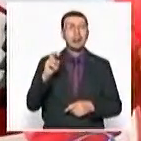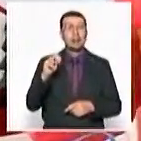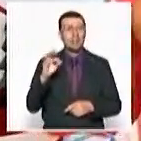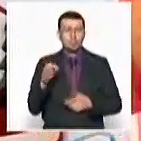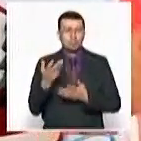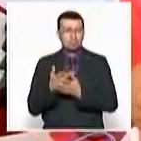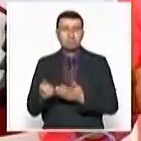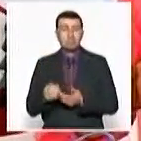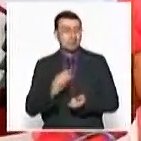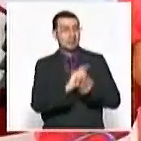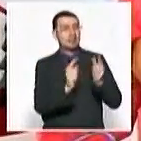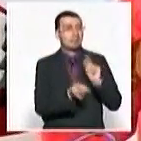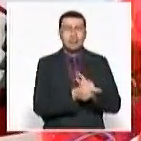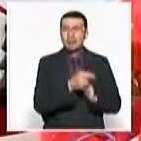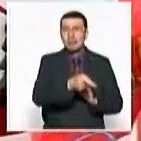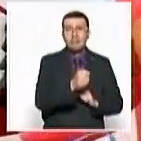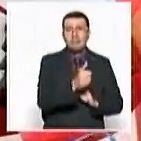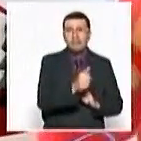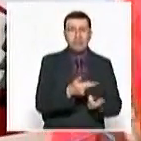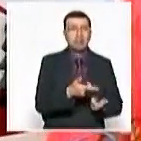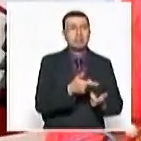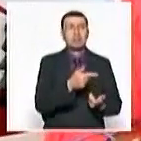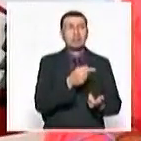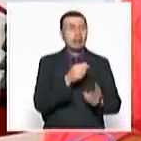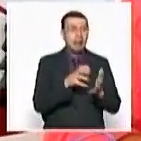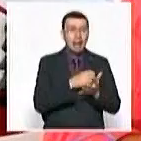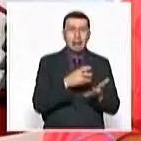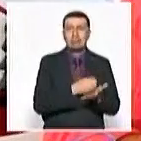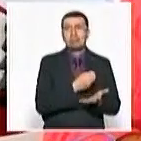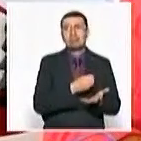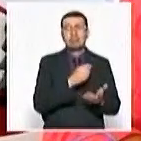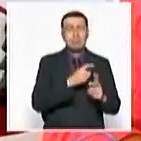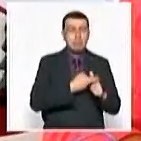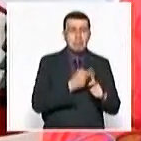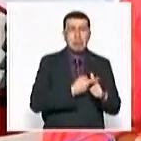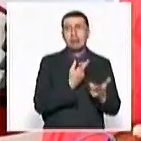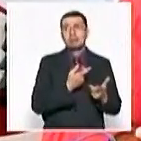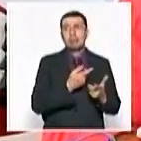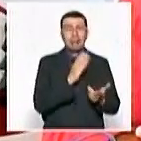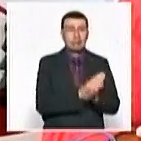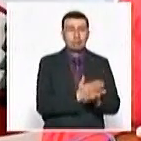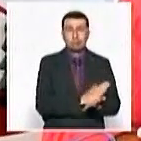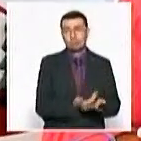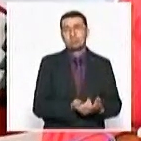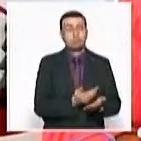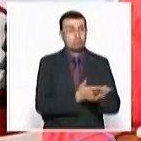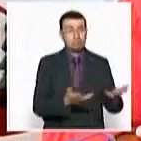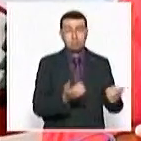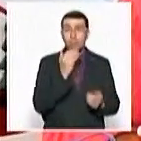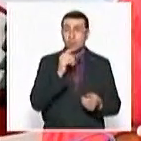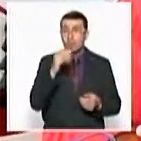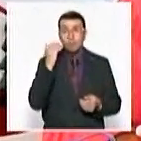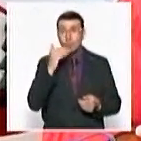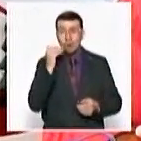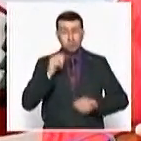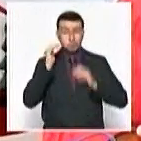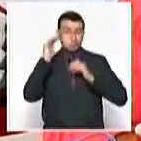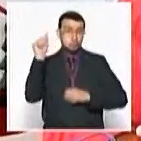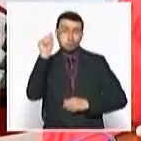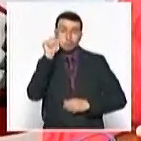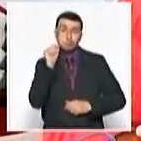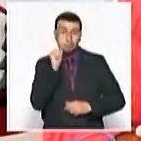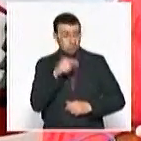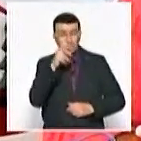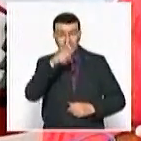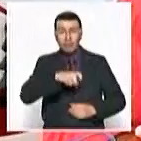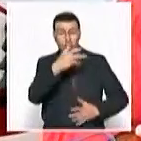la yuca, el frijol, todo eso, y darle más nutrientes a la mujer en embarazo. Una mujer en embarazo no debe consumir lácteos, ni debe consumir